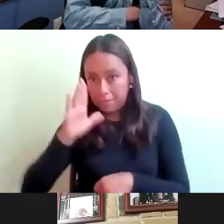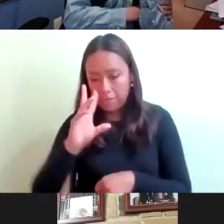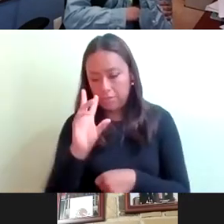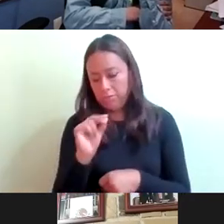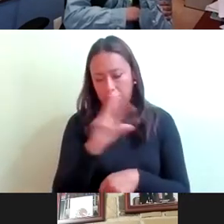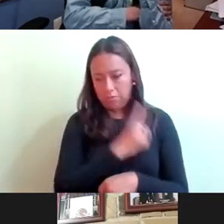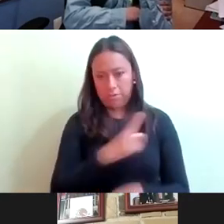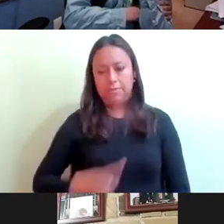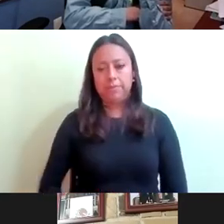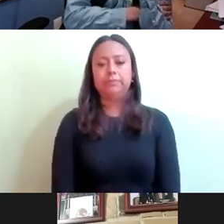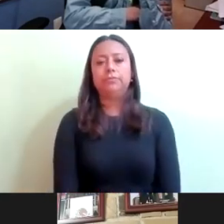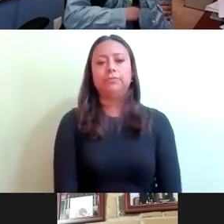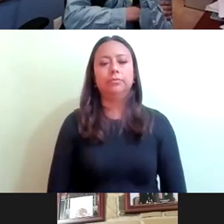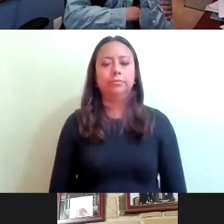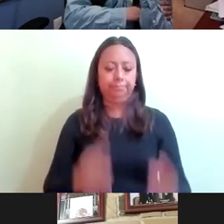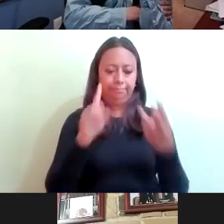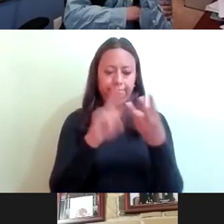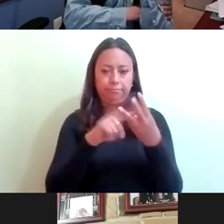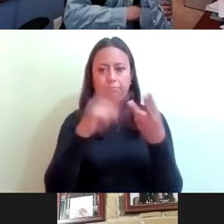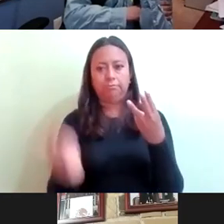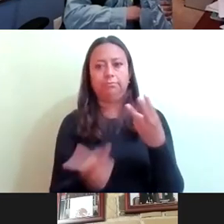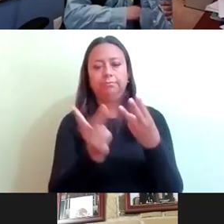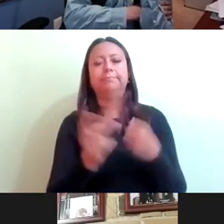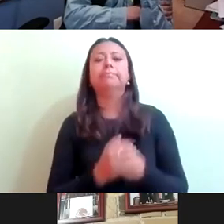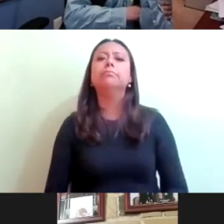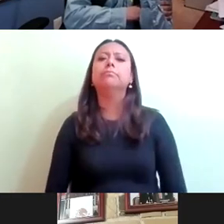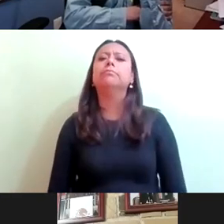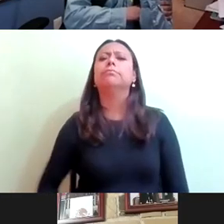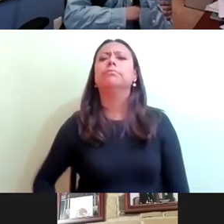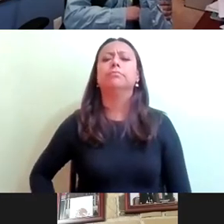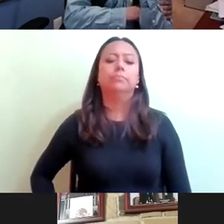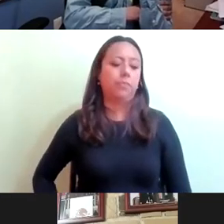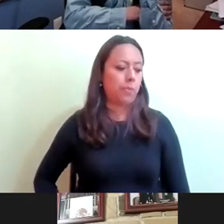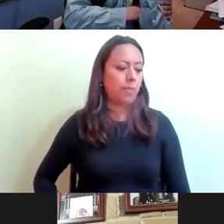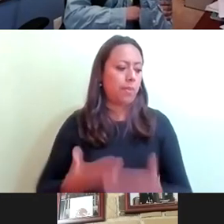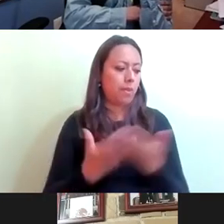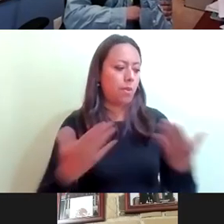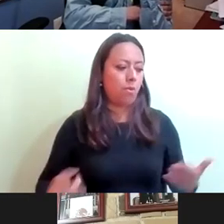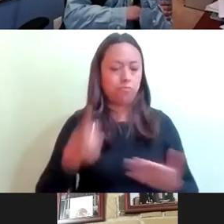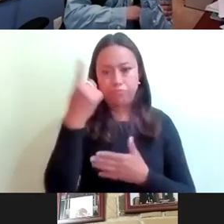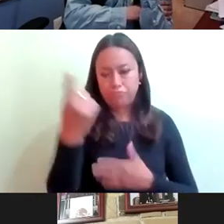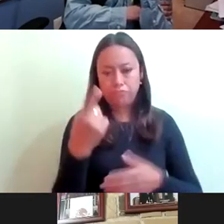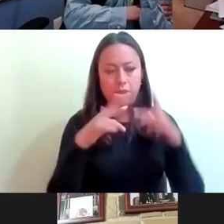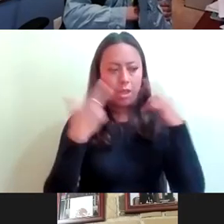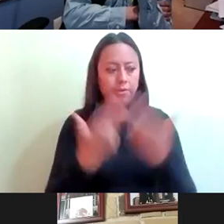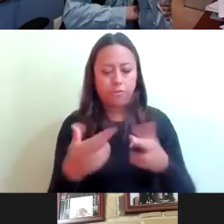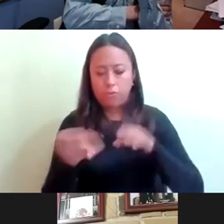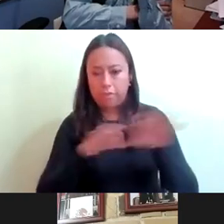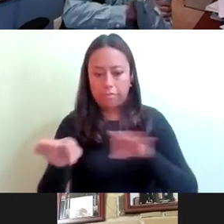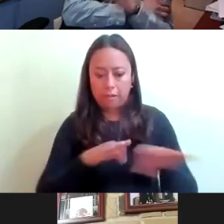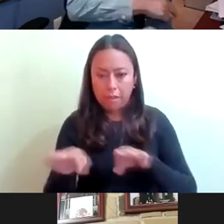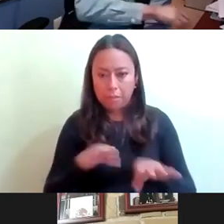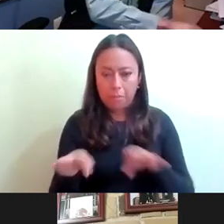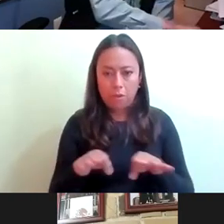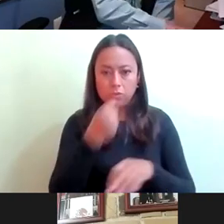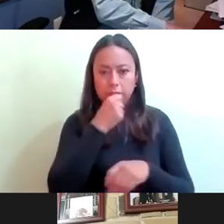Tercera pregunta. ¿Por qué tampoco se organizó una reunión de trabajo con la Secretaría de Finanzas? Una cosa que me preocupa mucho